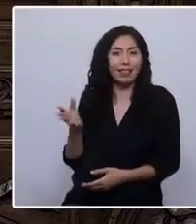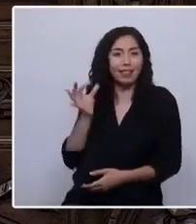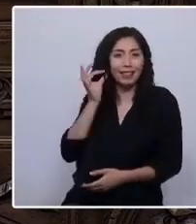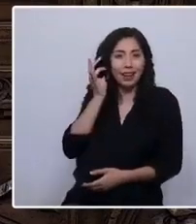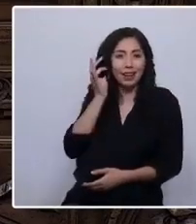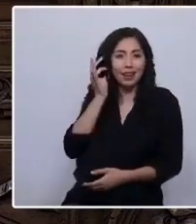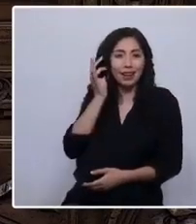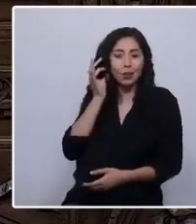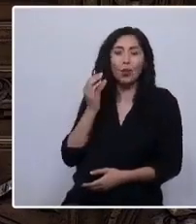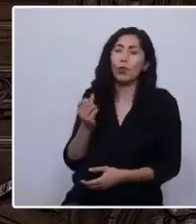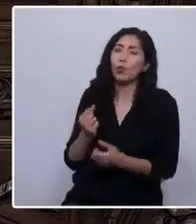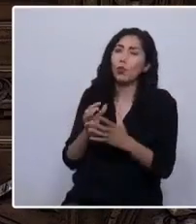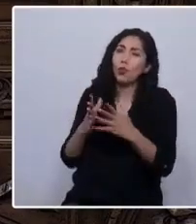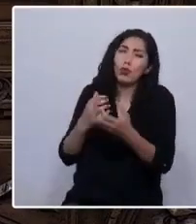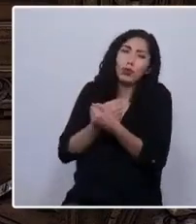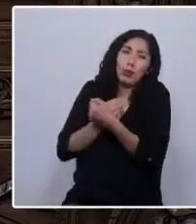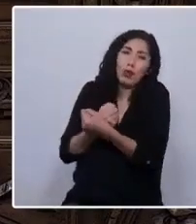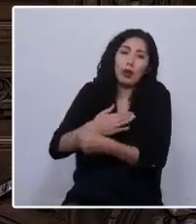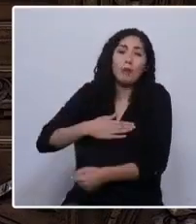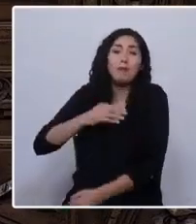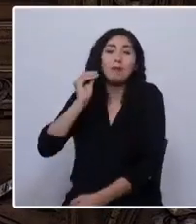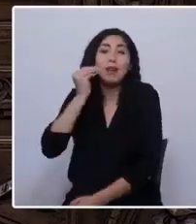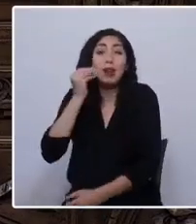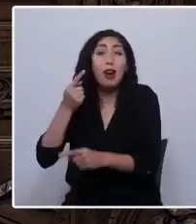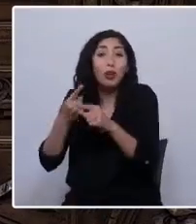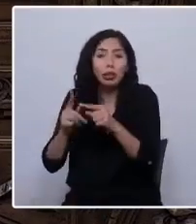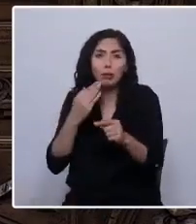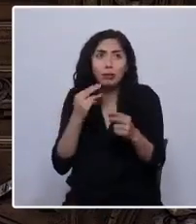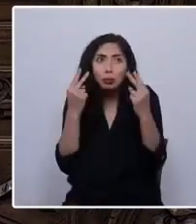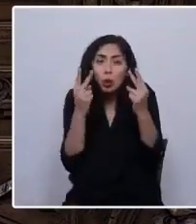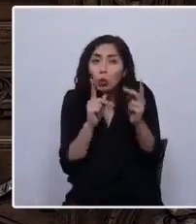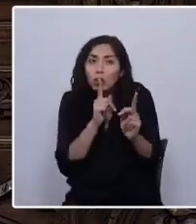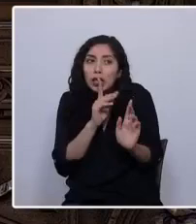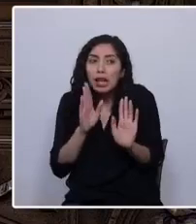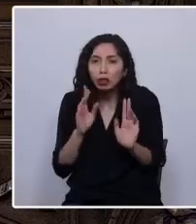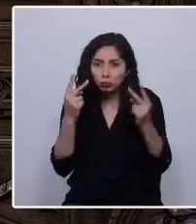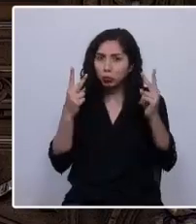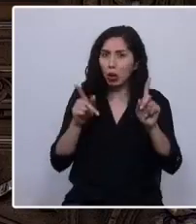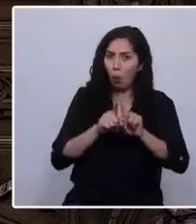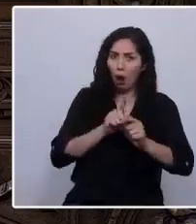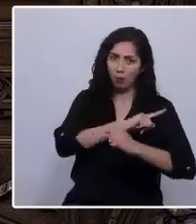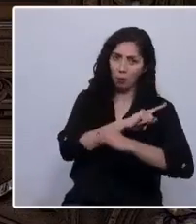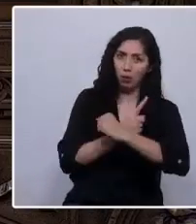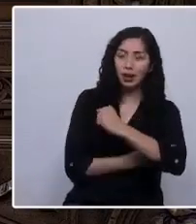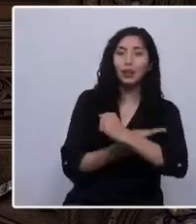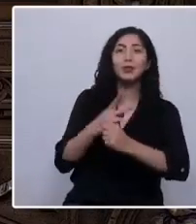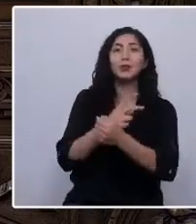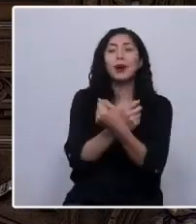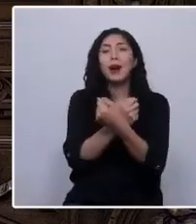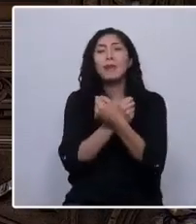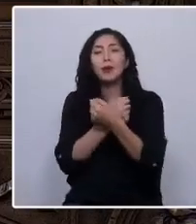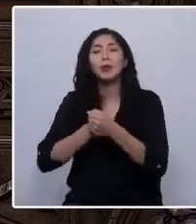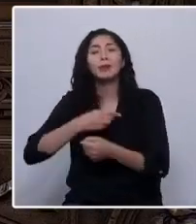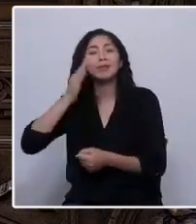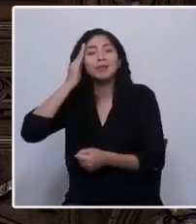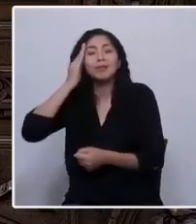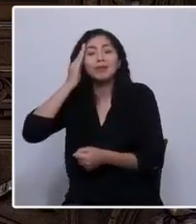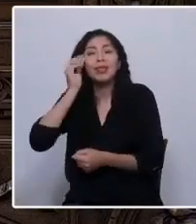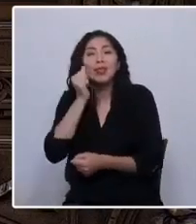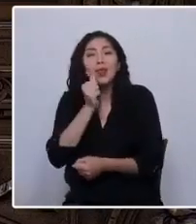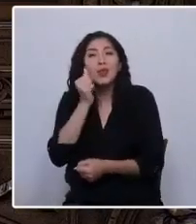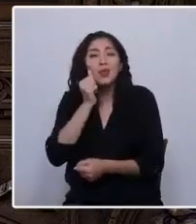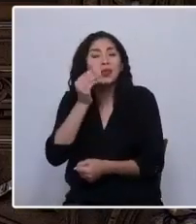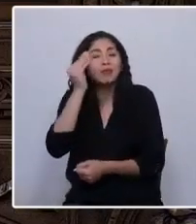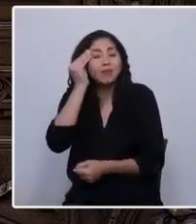Mimí! Mi abuelita Yayi, su rebeldía silenciosa, poderosa, su amor que me resuena cada día al oído